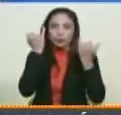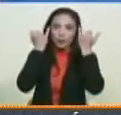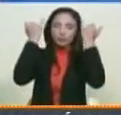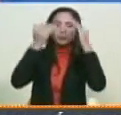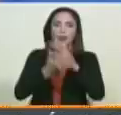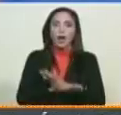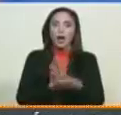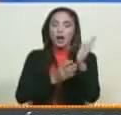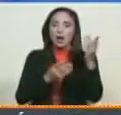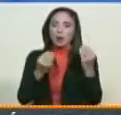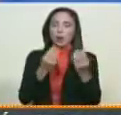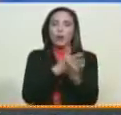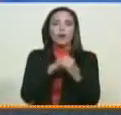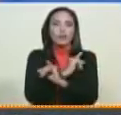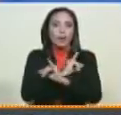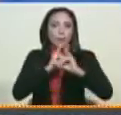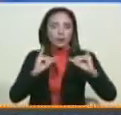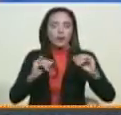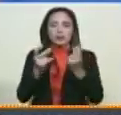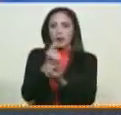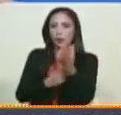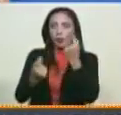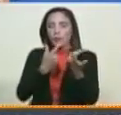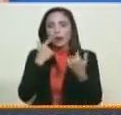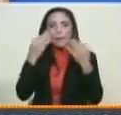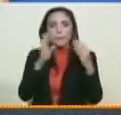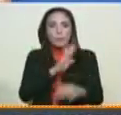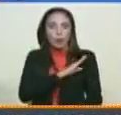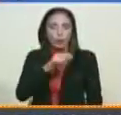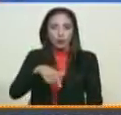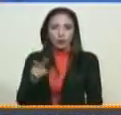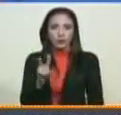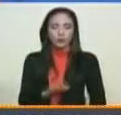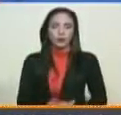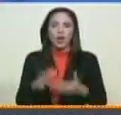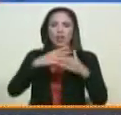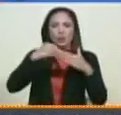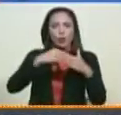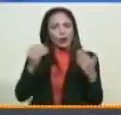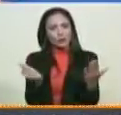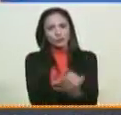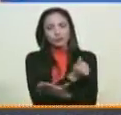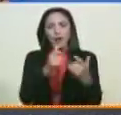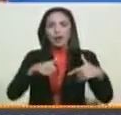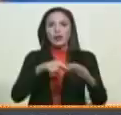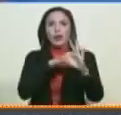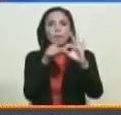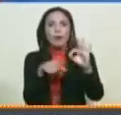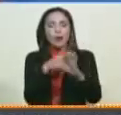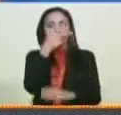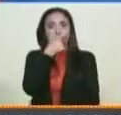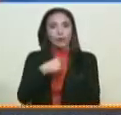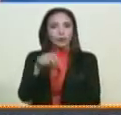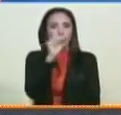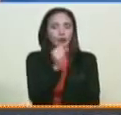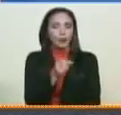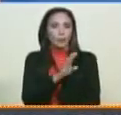el proceso de independencia económica definitiva. Hacia allá está dirigido el programa de recuperación.